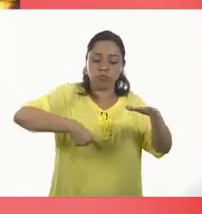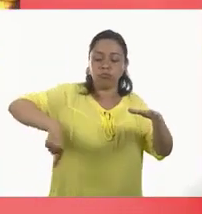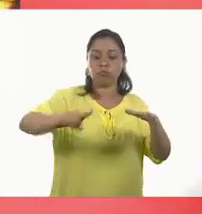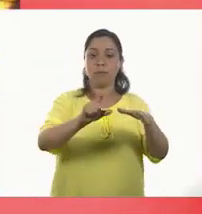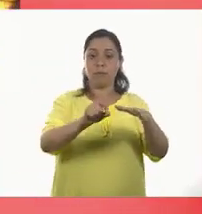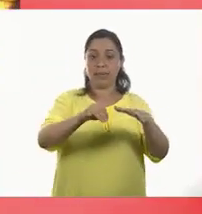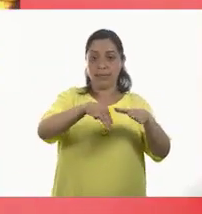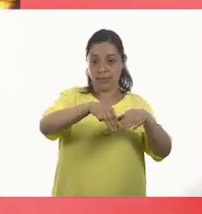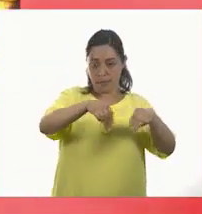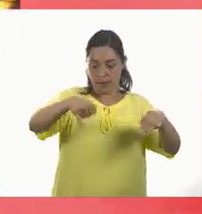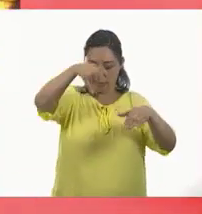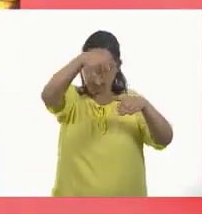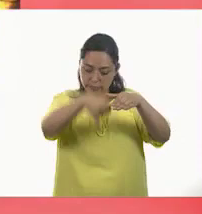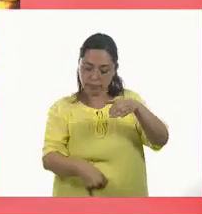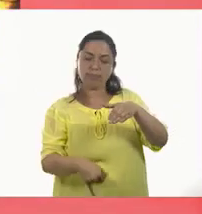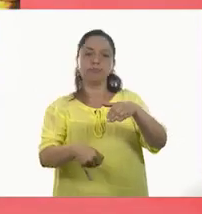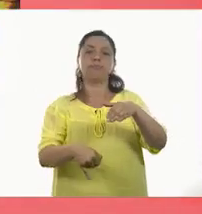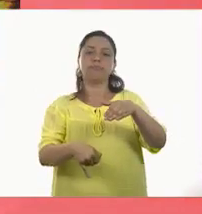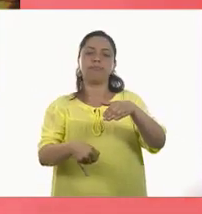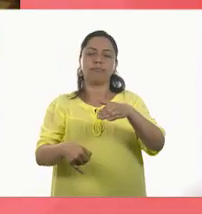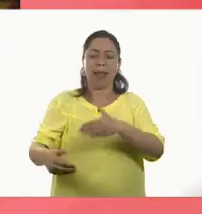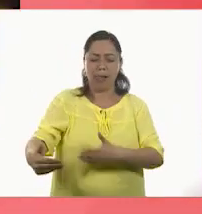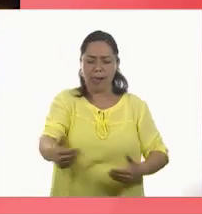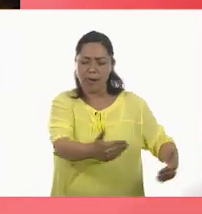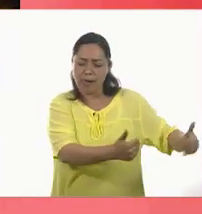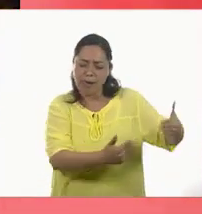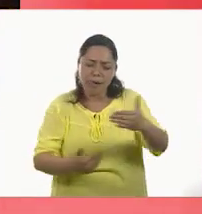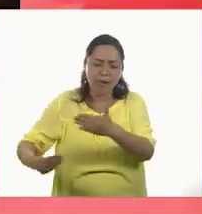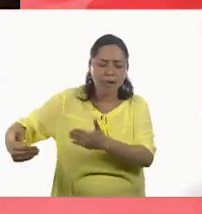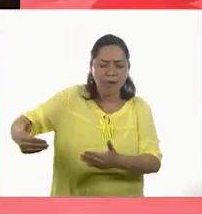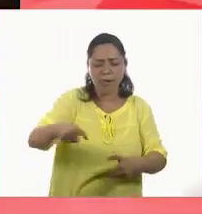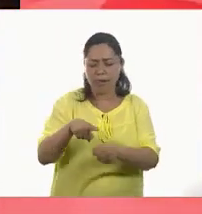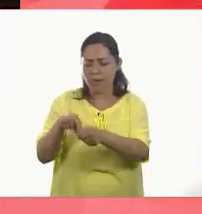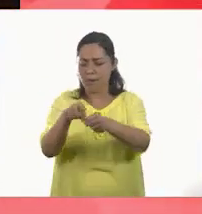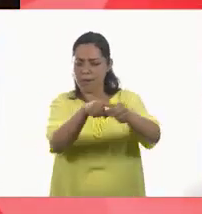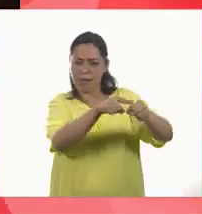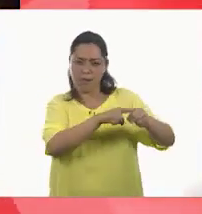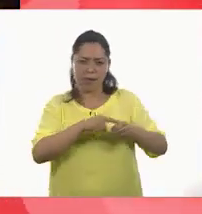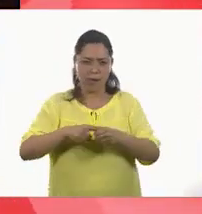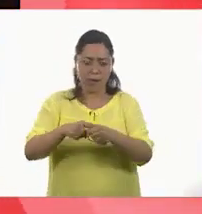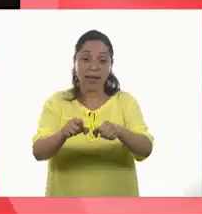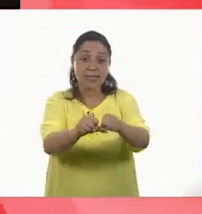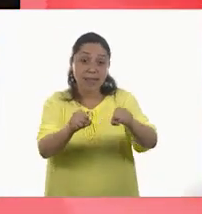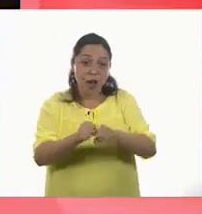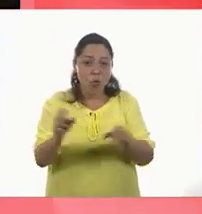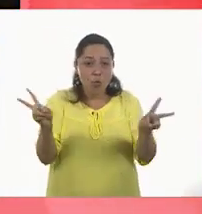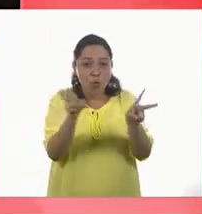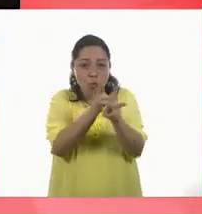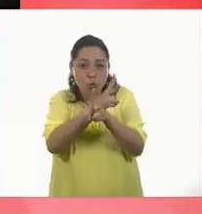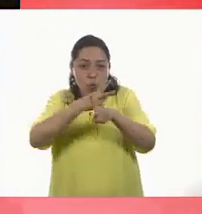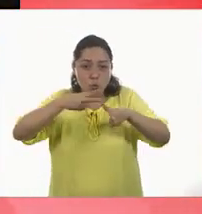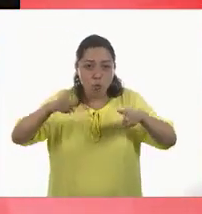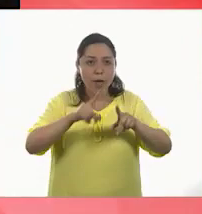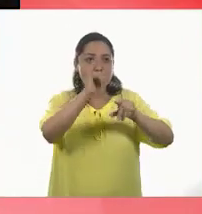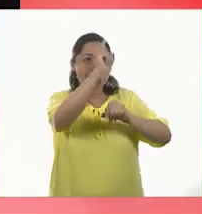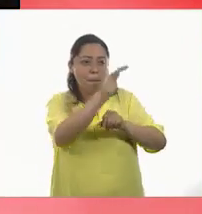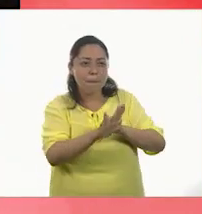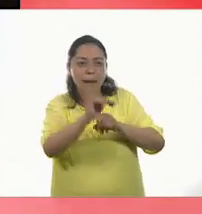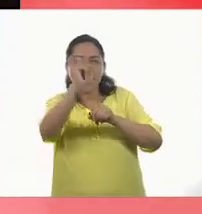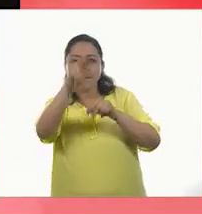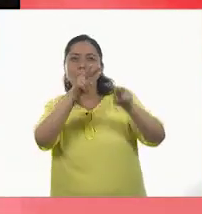metros. Está lleno de peces coloridos. En el Salón del Viento, varias imágenes brillan bajo